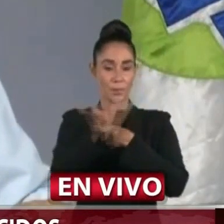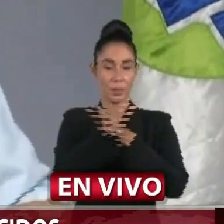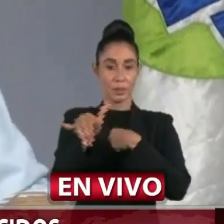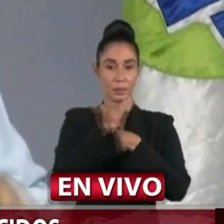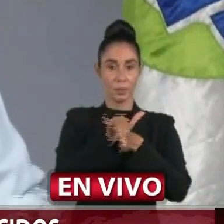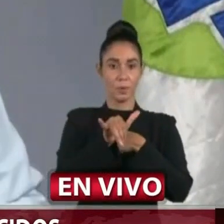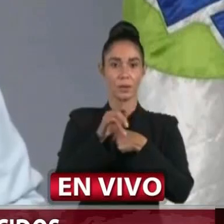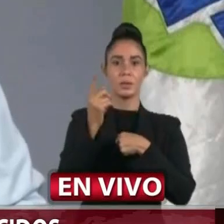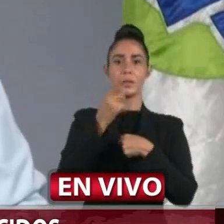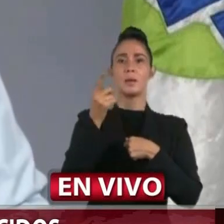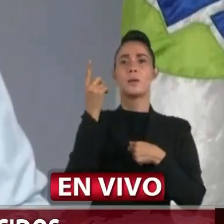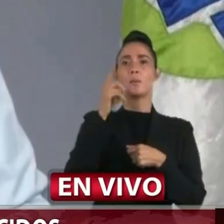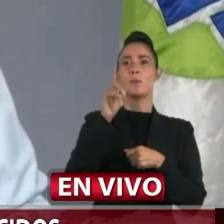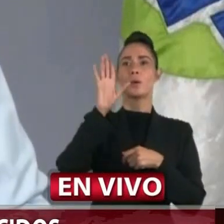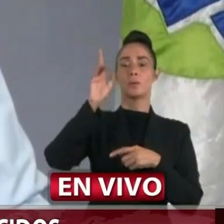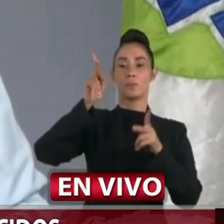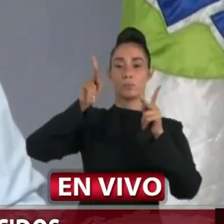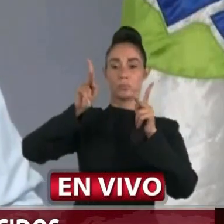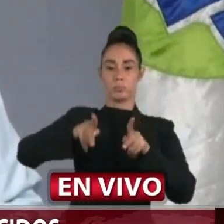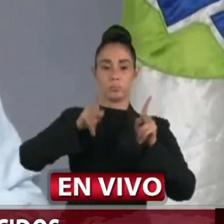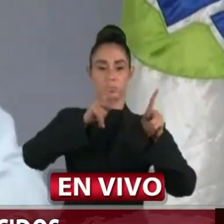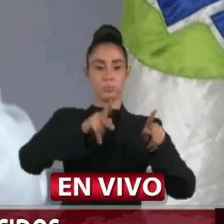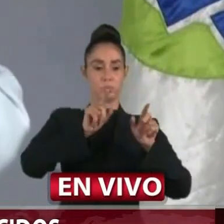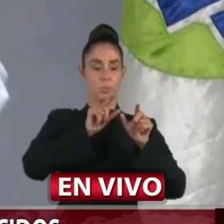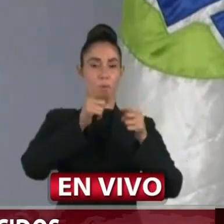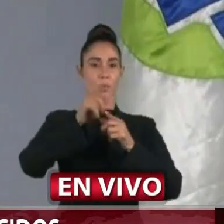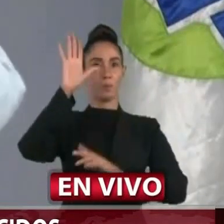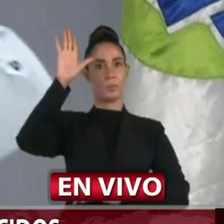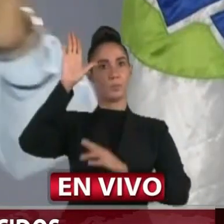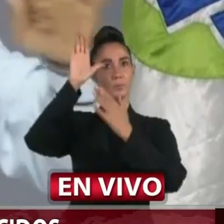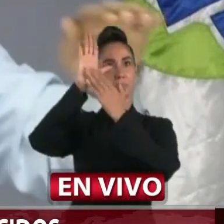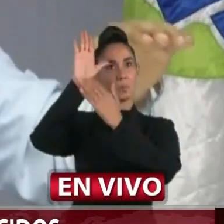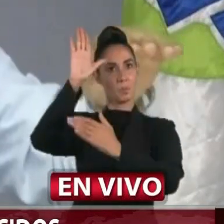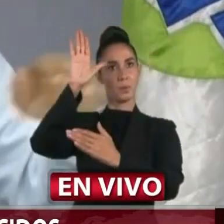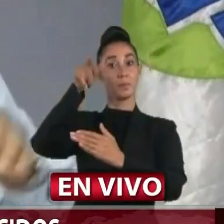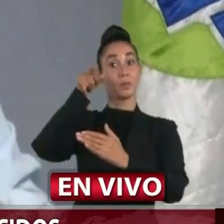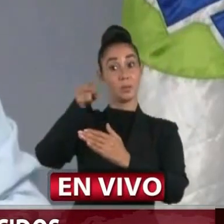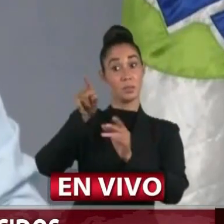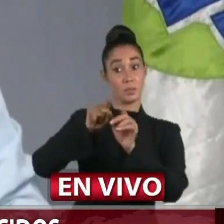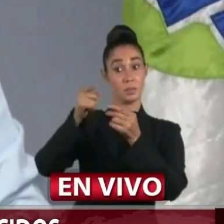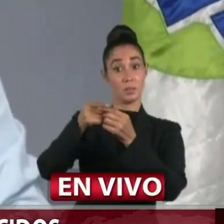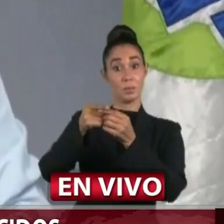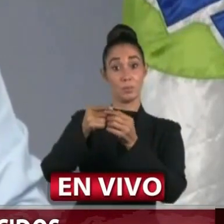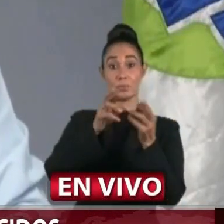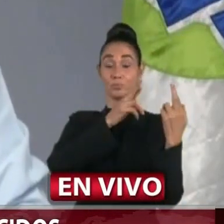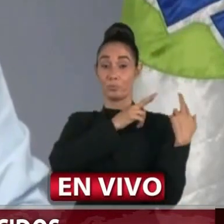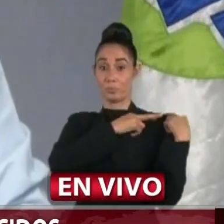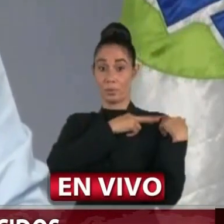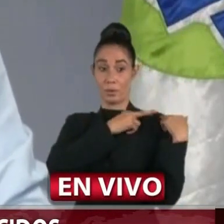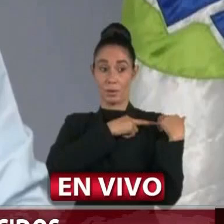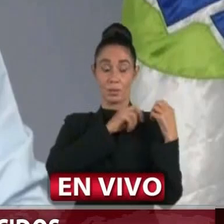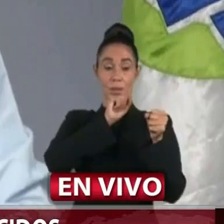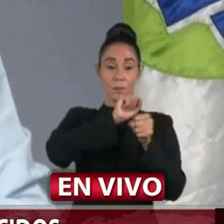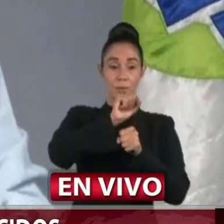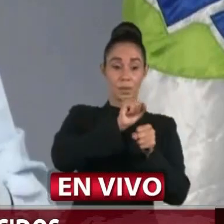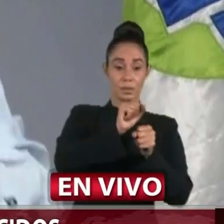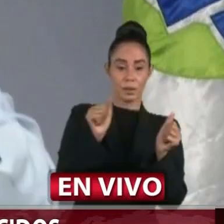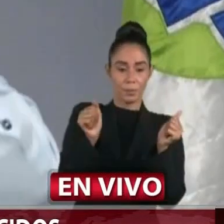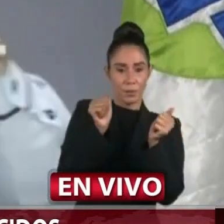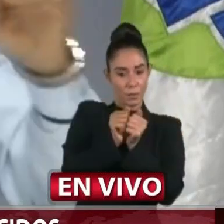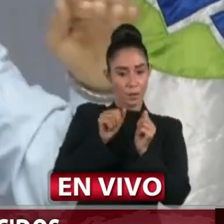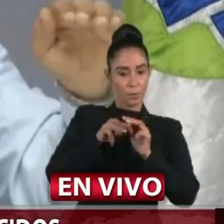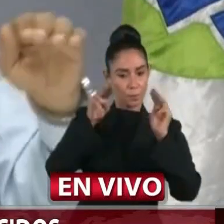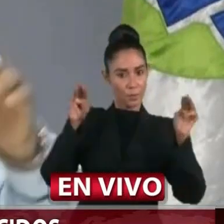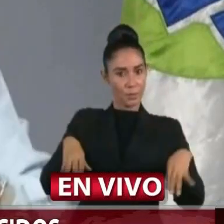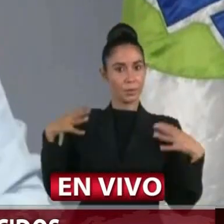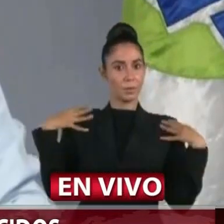de organización también se va a llevar en todas las provincias del país, sobre los cuales hemos ya